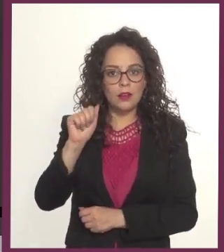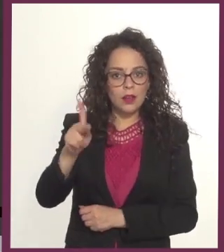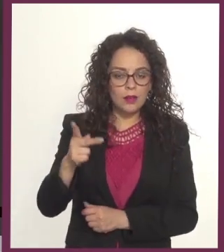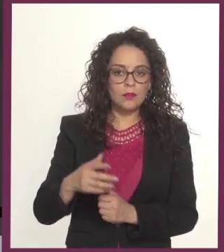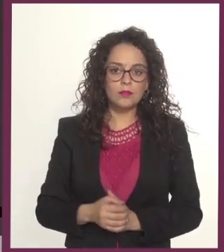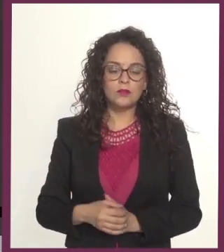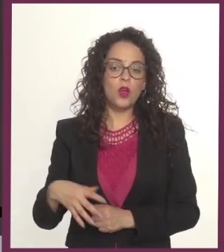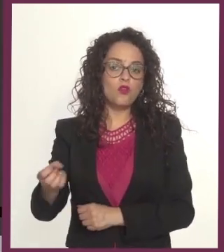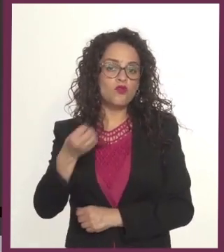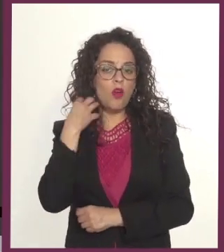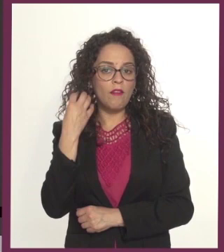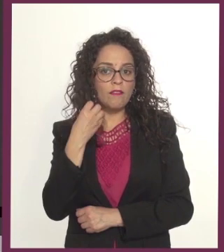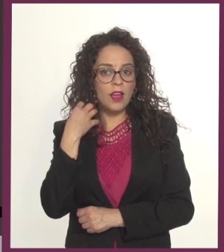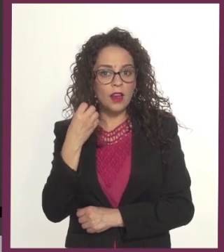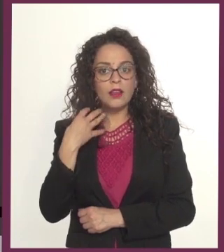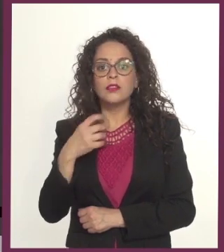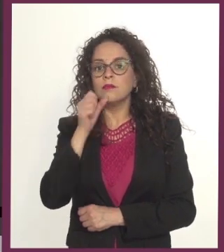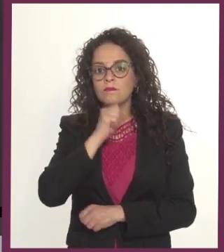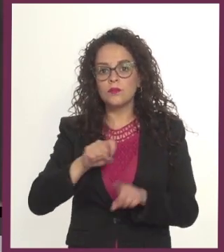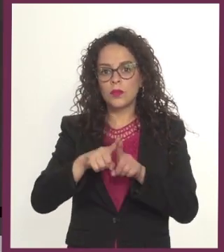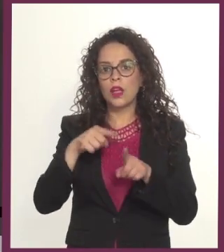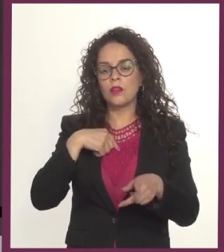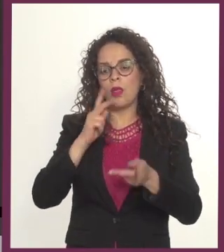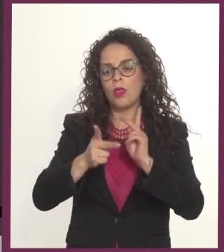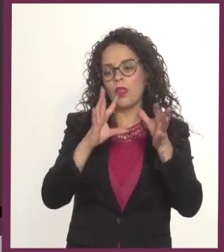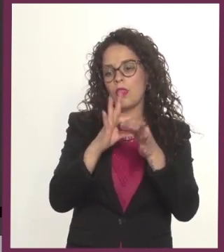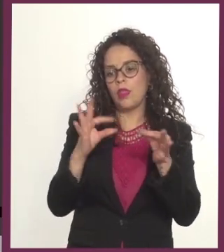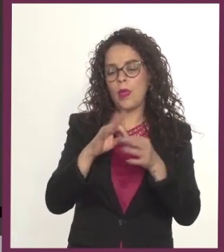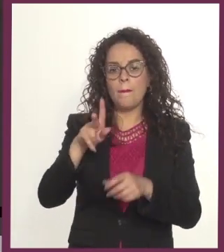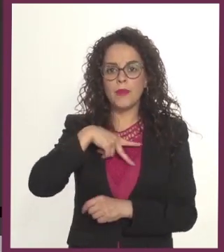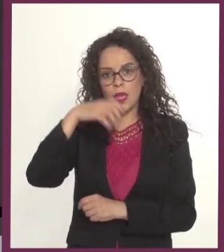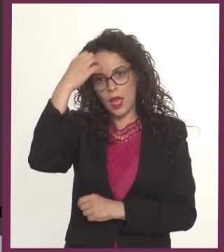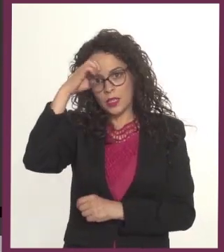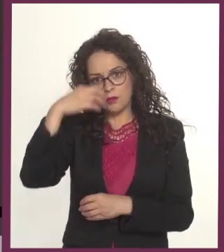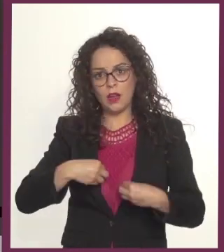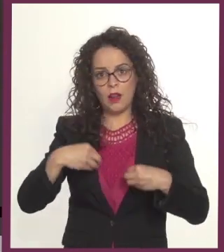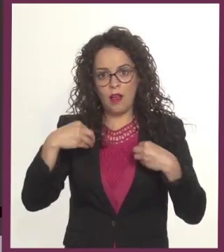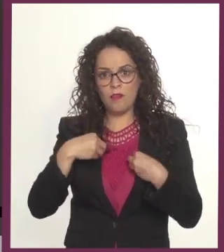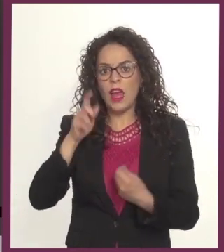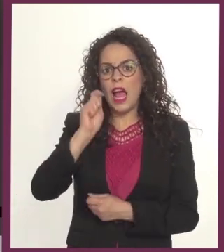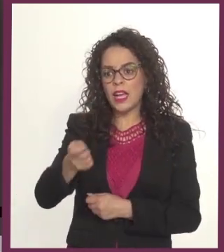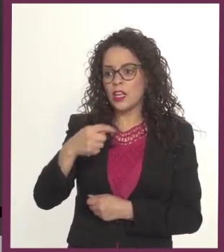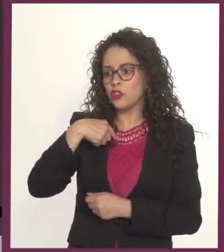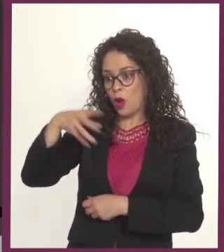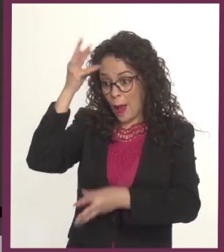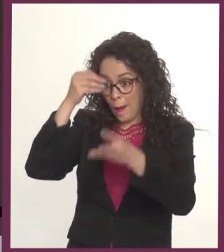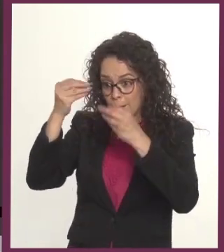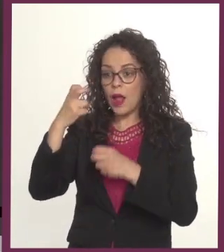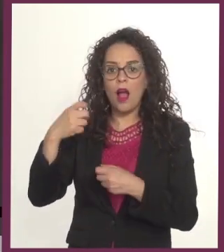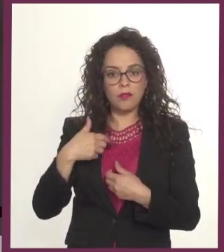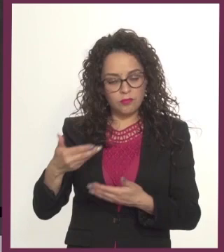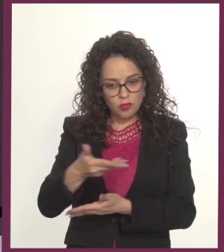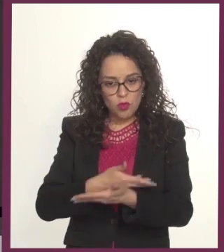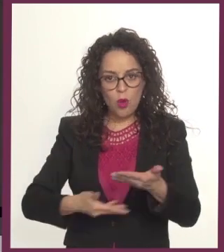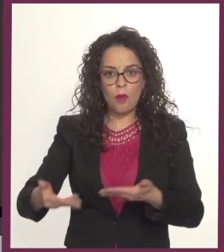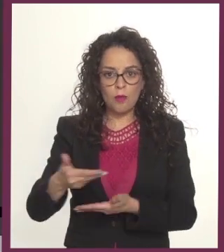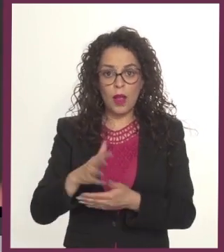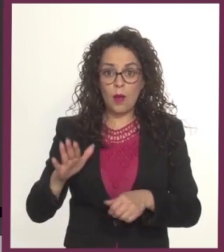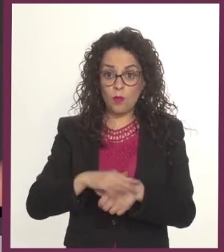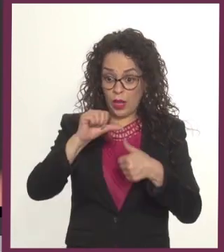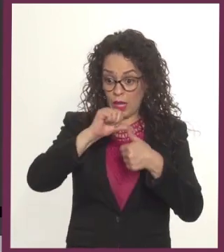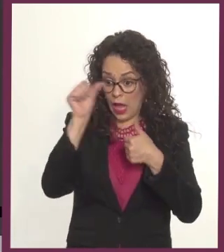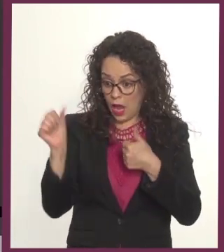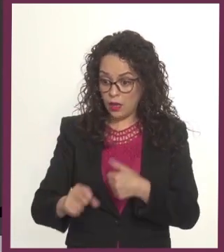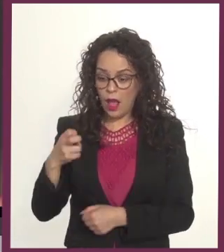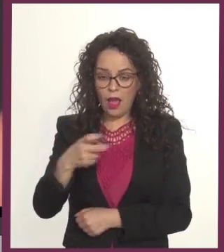gente a rapear, ha sido conferencias donde cuento mi experiencia de vida y les digo lo que he aprendido, porque creo que el artista